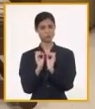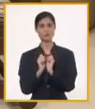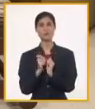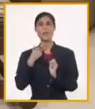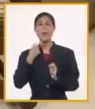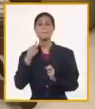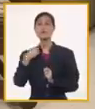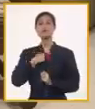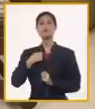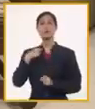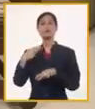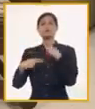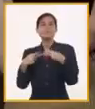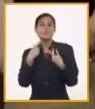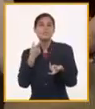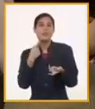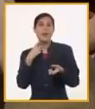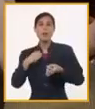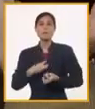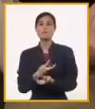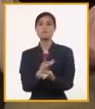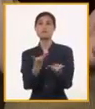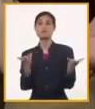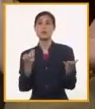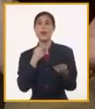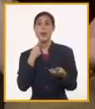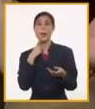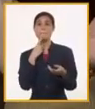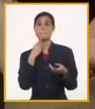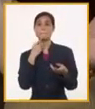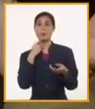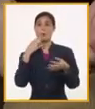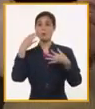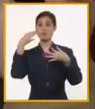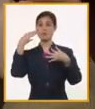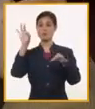regando unos folletos con la historia de Max Olvera.